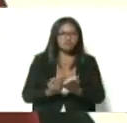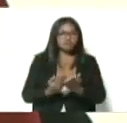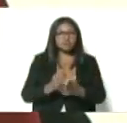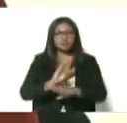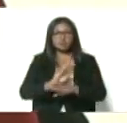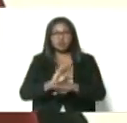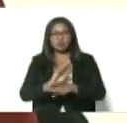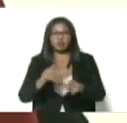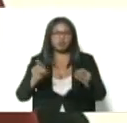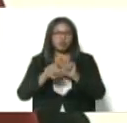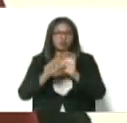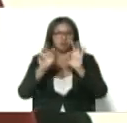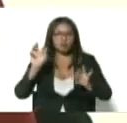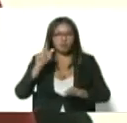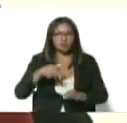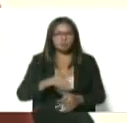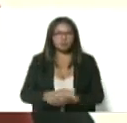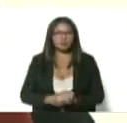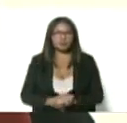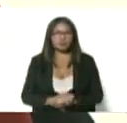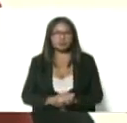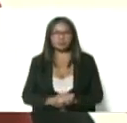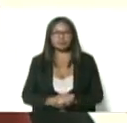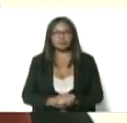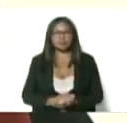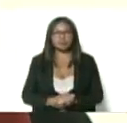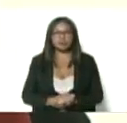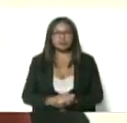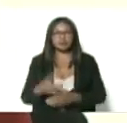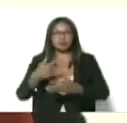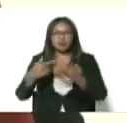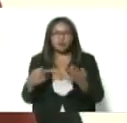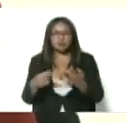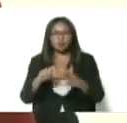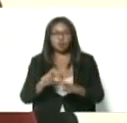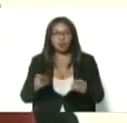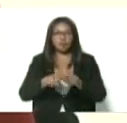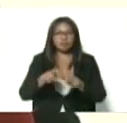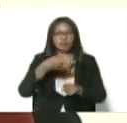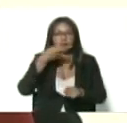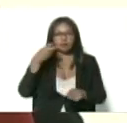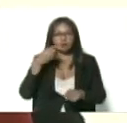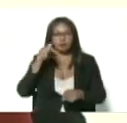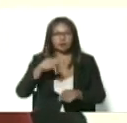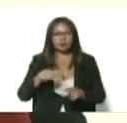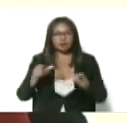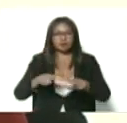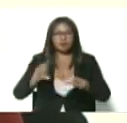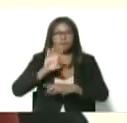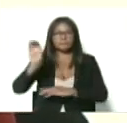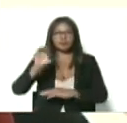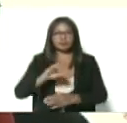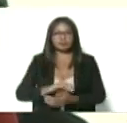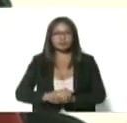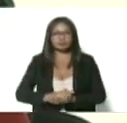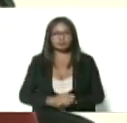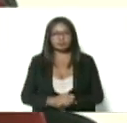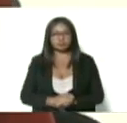en materia preventiva de consumo de tráfico de drogas en todo en todo el país